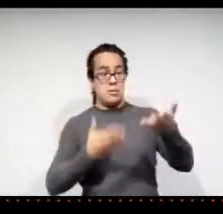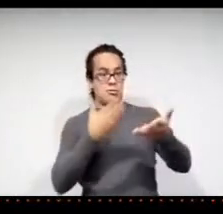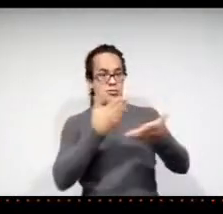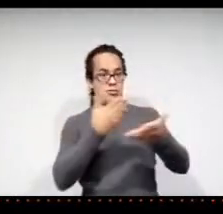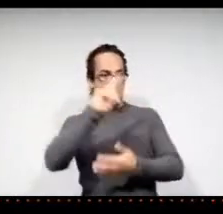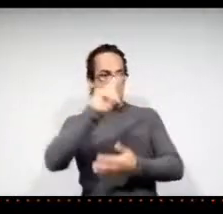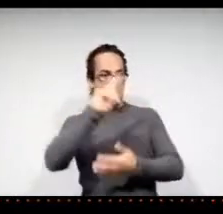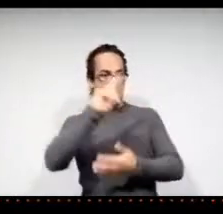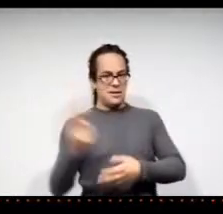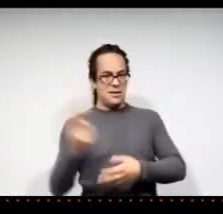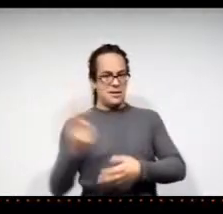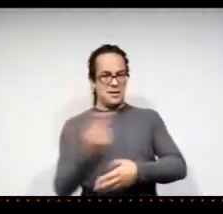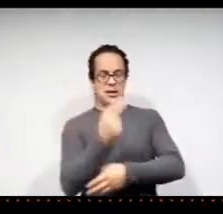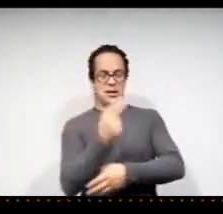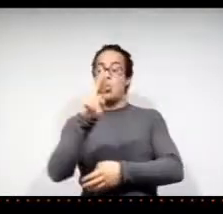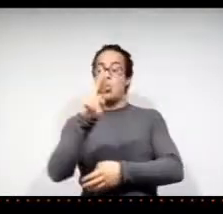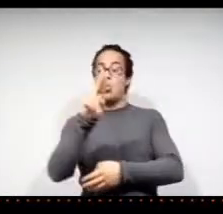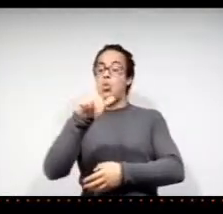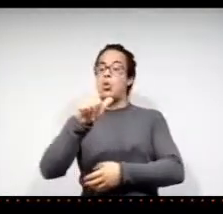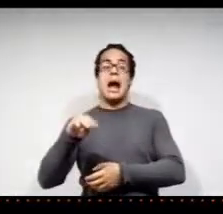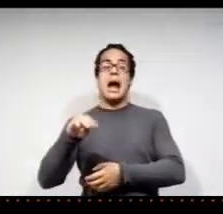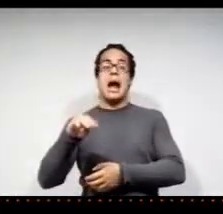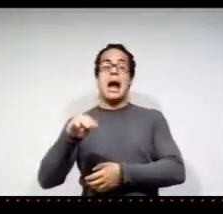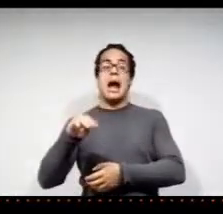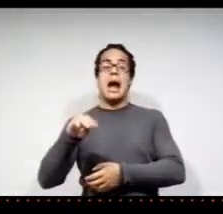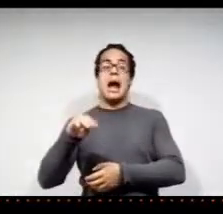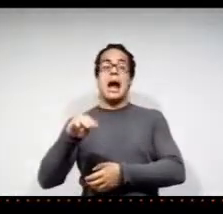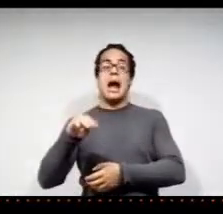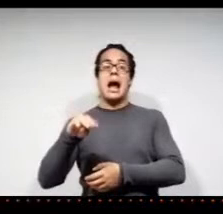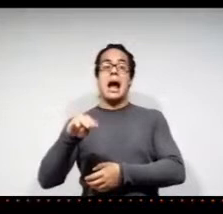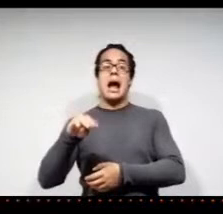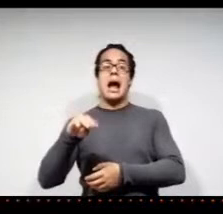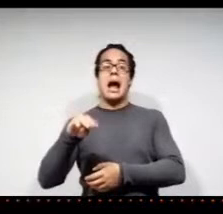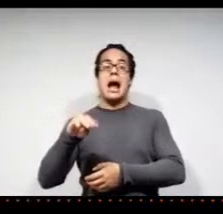que se les dé una recepción virtual, ¿no? Y esa parte que hubo